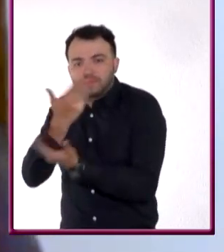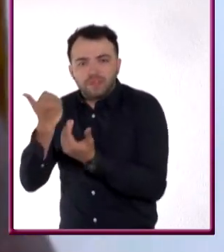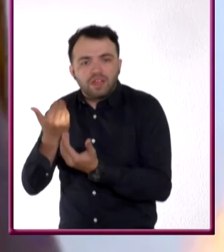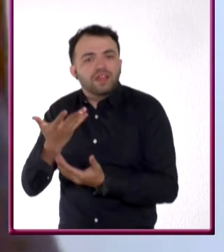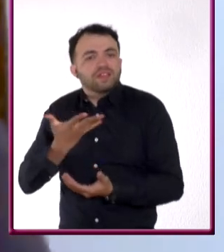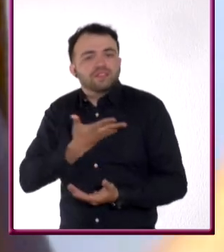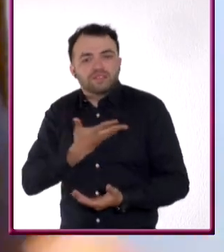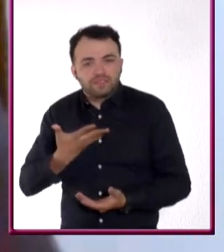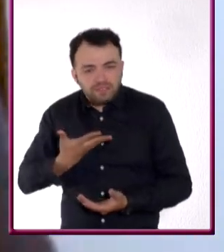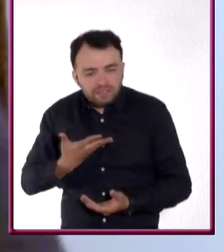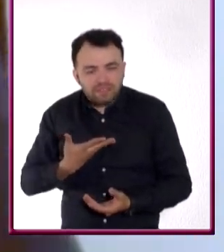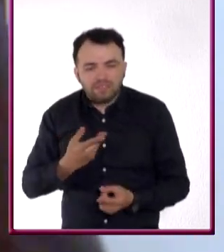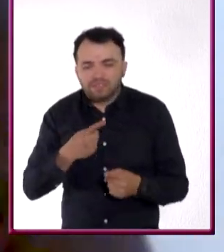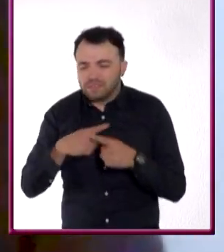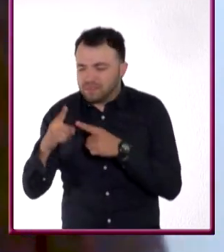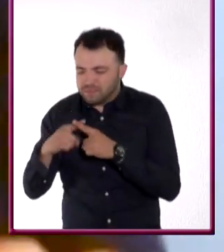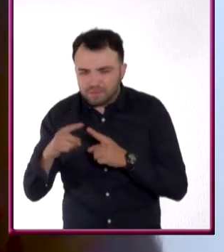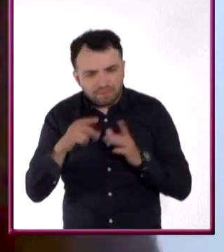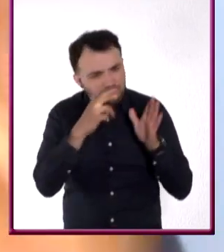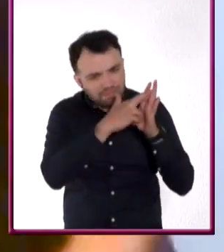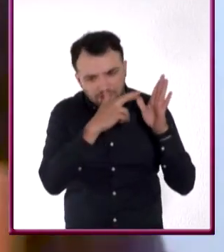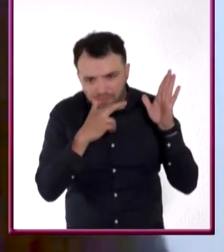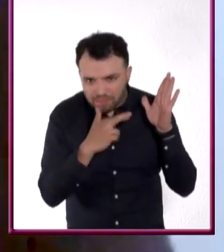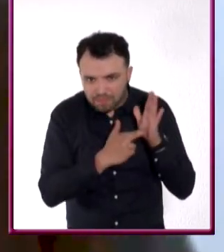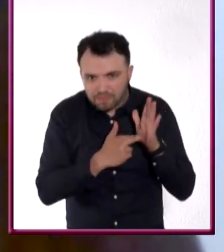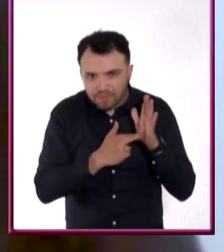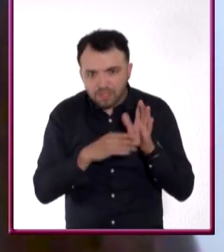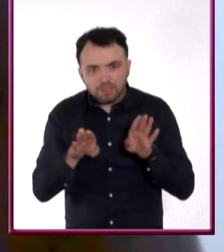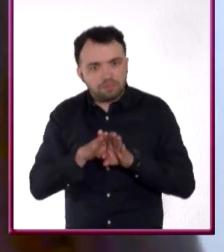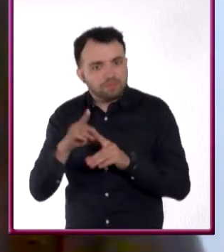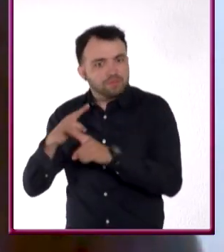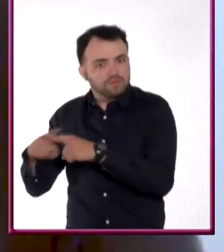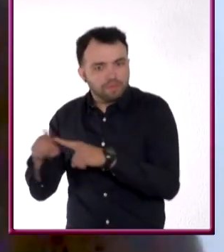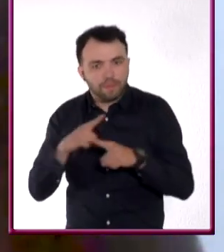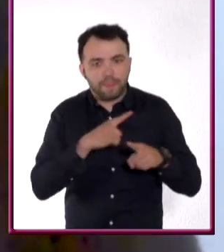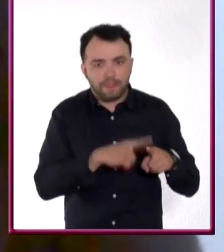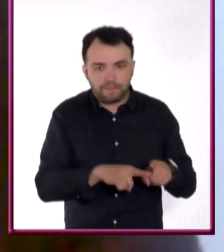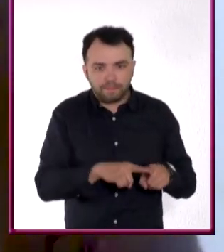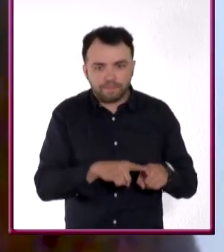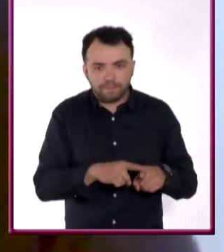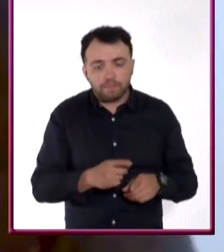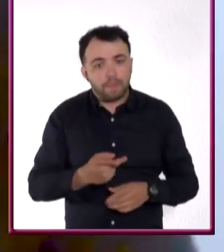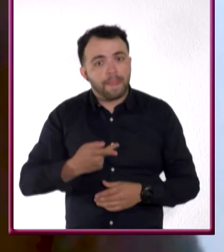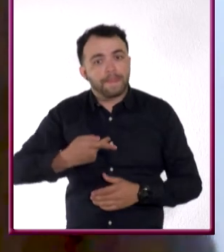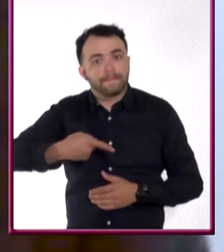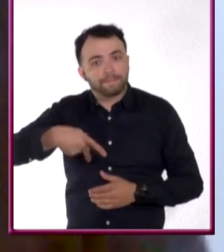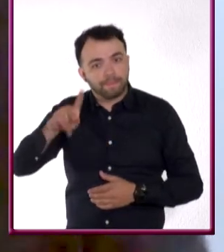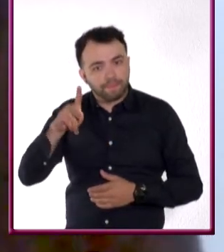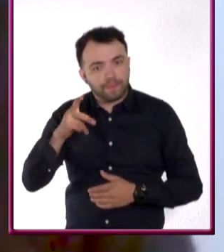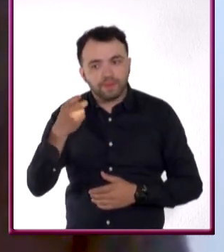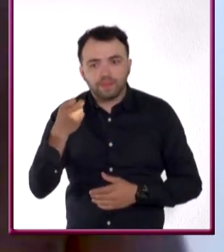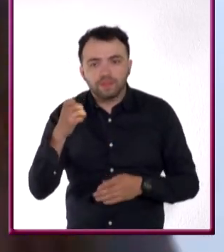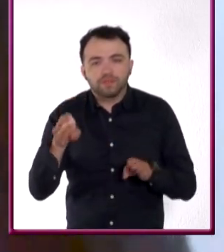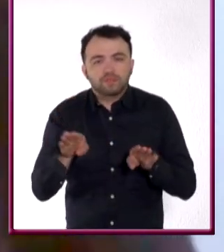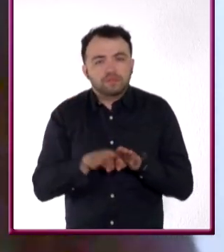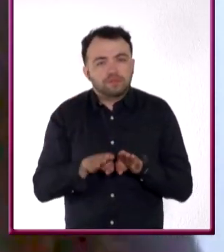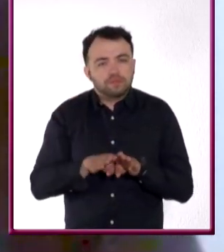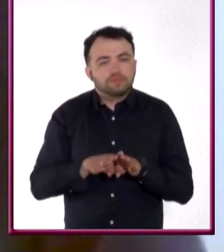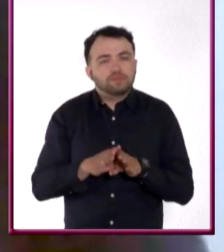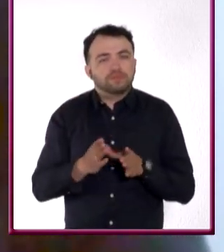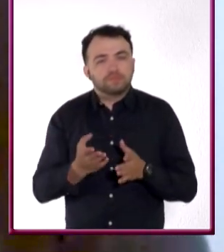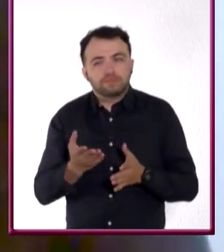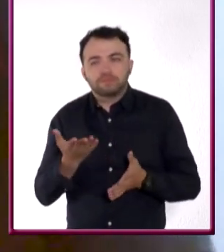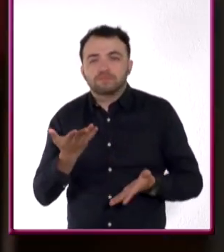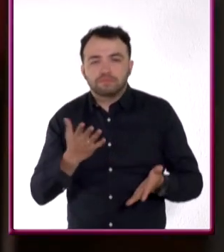y, ¿no? Que es lo que distingue más a estas instituciones, pero esa es básicamente una